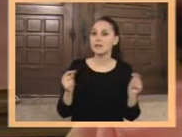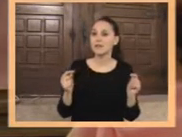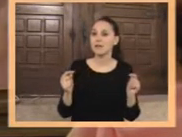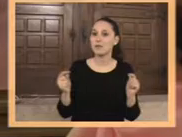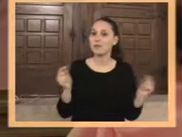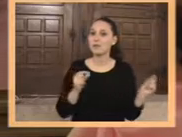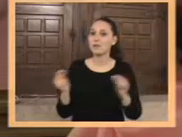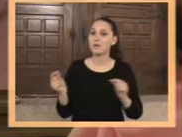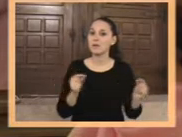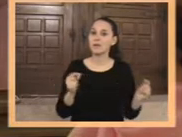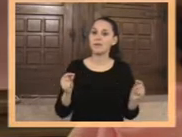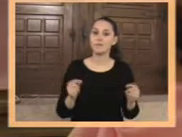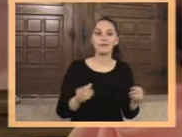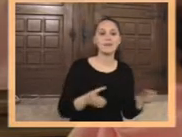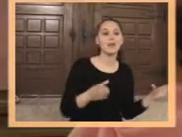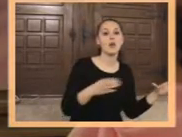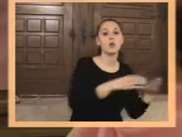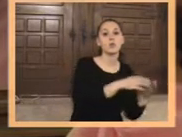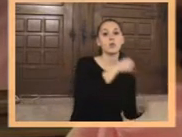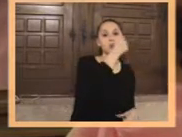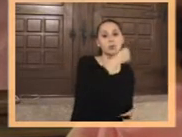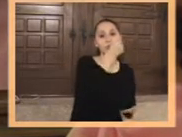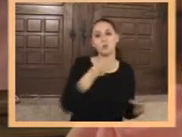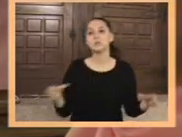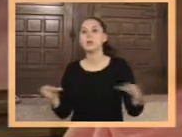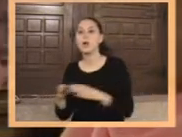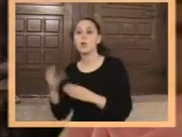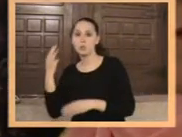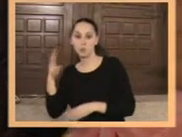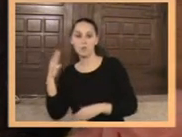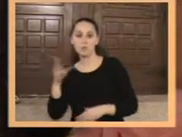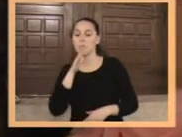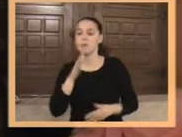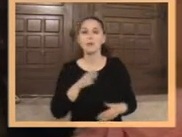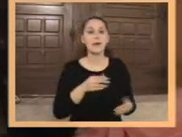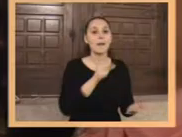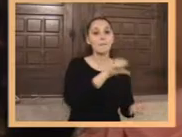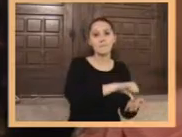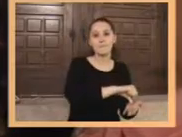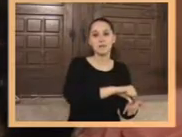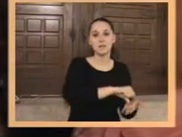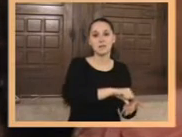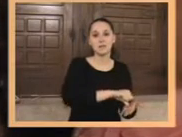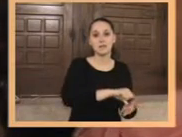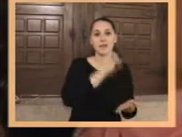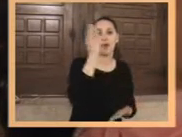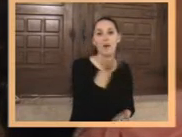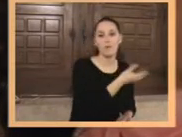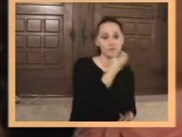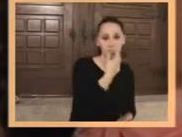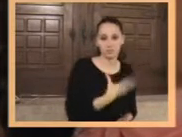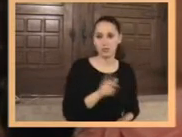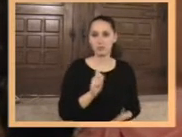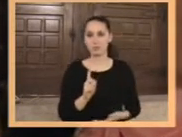el señor Rodríguez y el señor Núñez, Partido Popular, Partido Socialista, porque eso no le viene bien a Plasencia. Lo que le viene bien a Plasencia es, primero, no